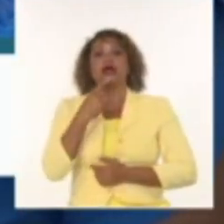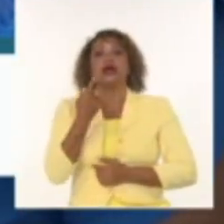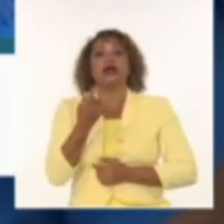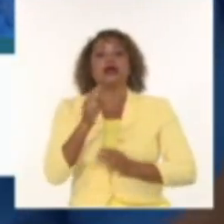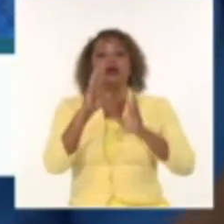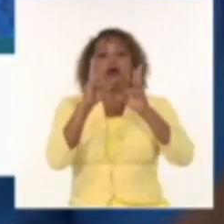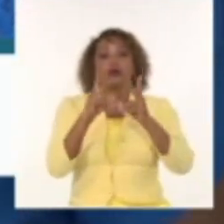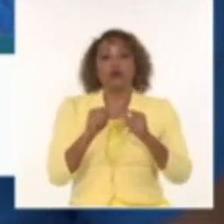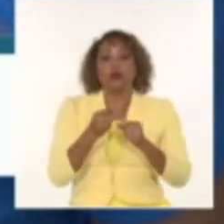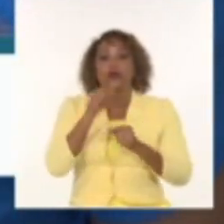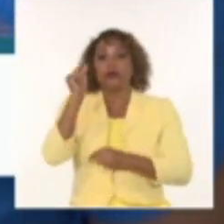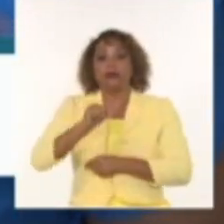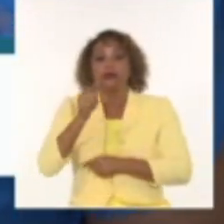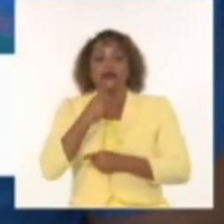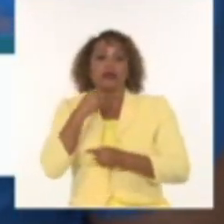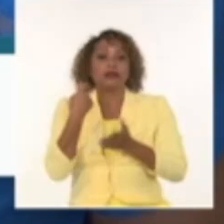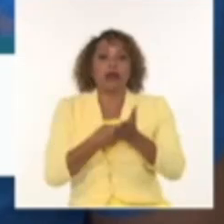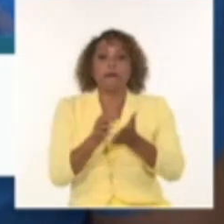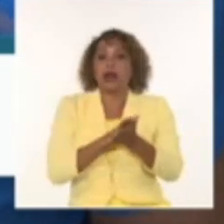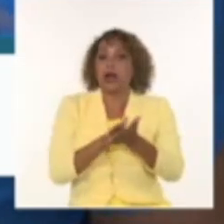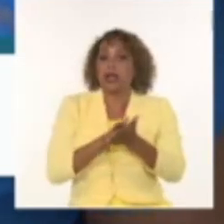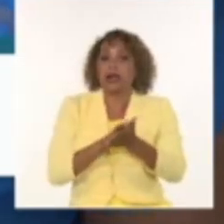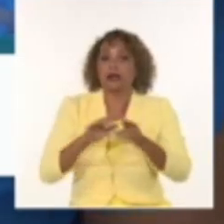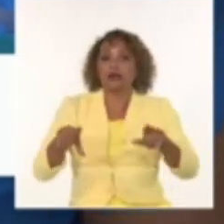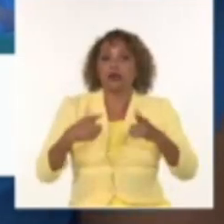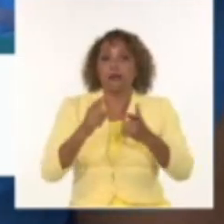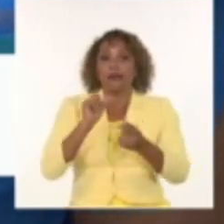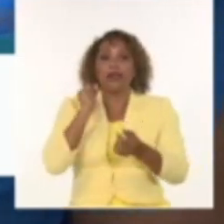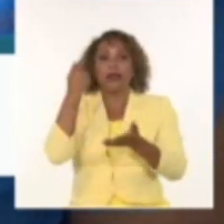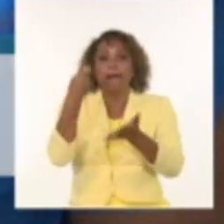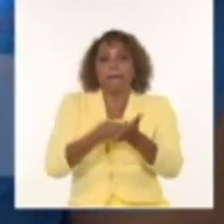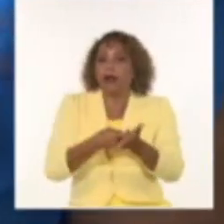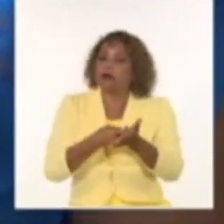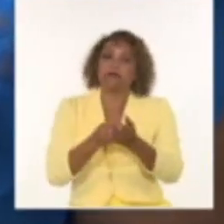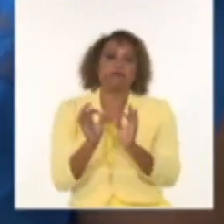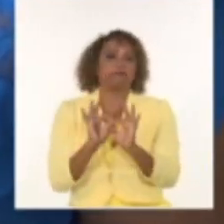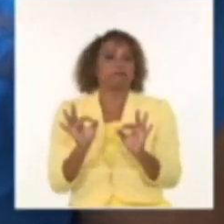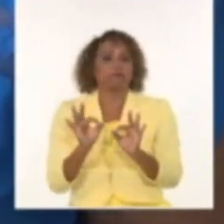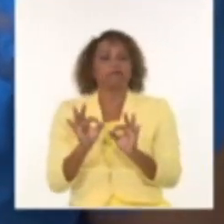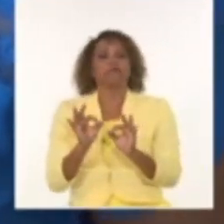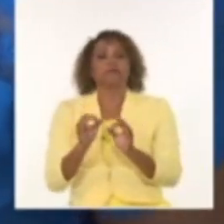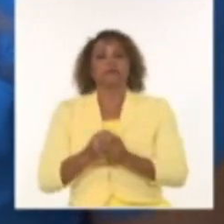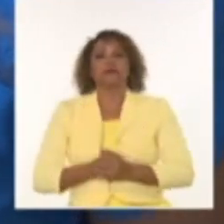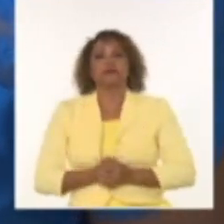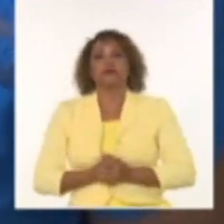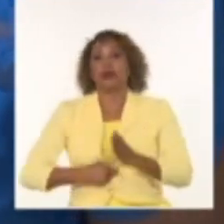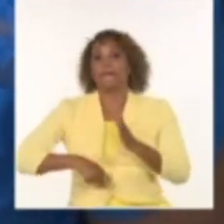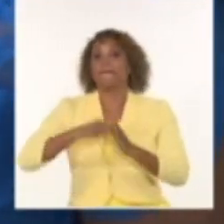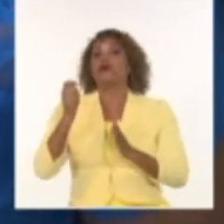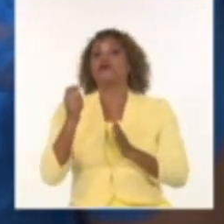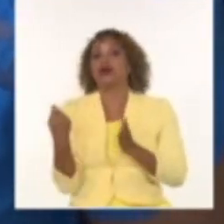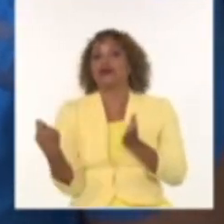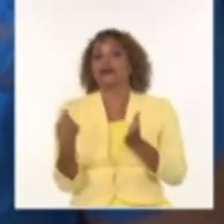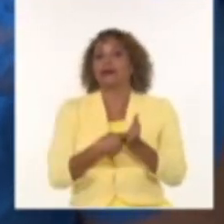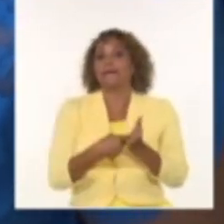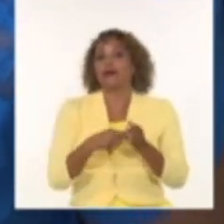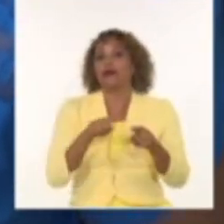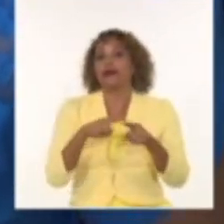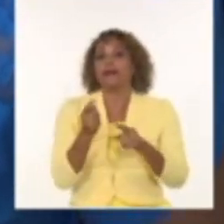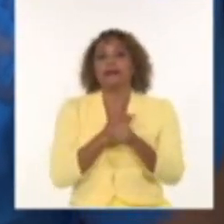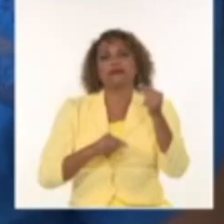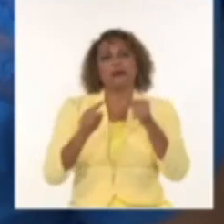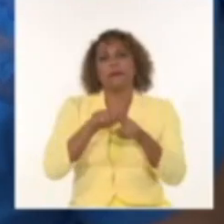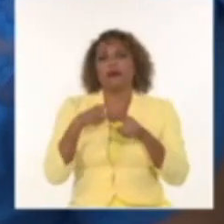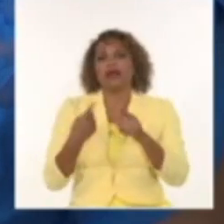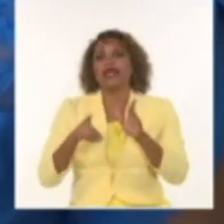en el municipio Pinar del Río que no cumplen con el deber del pago de la multa. Una multa que se le aplica fundamentalmente por los